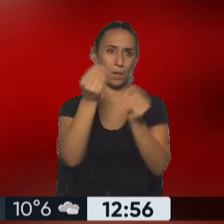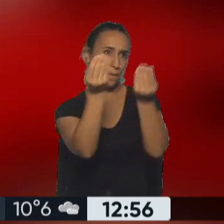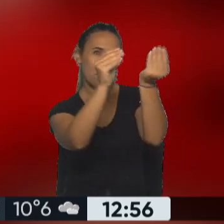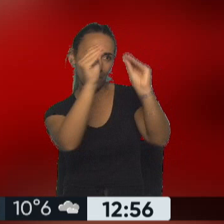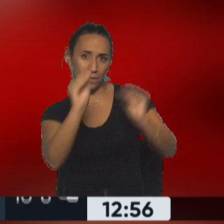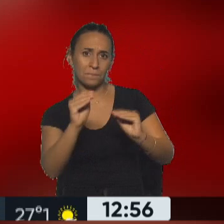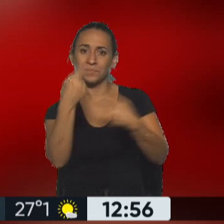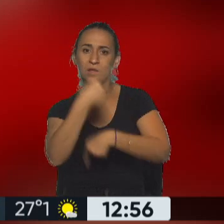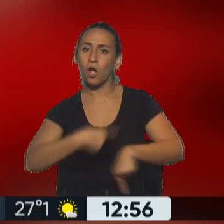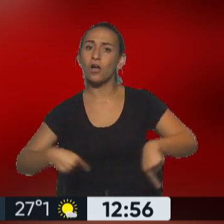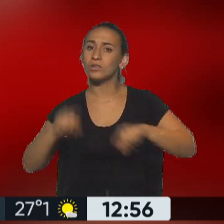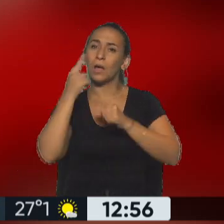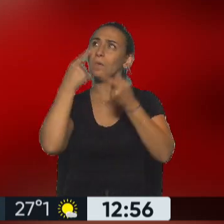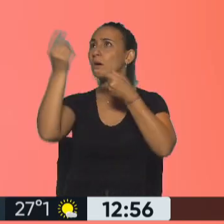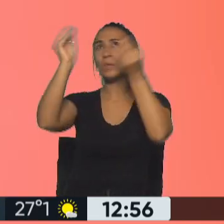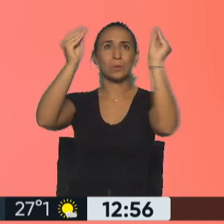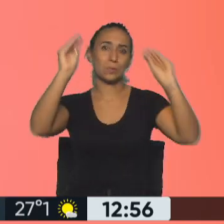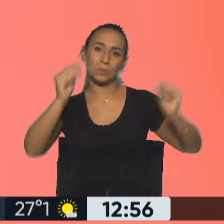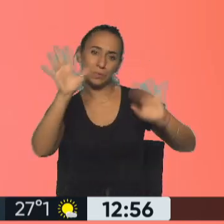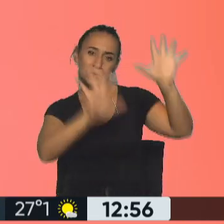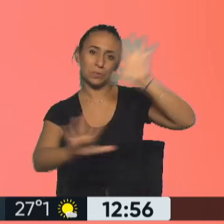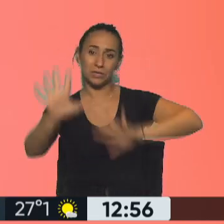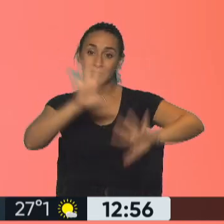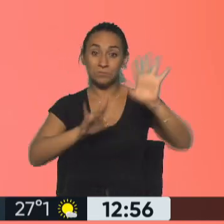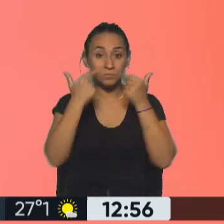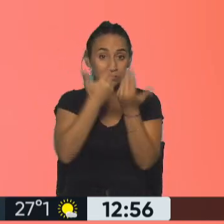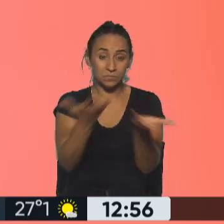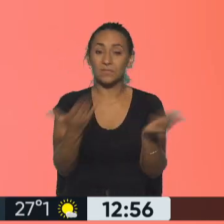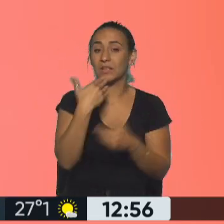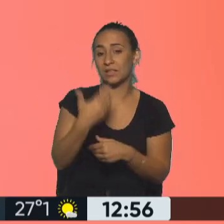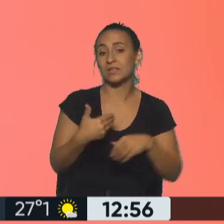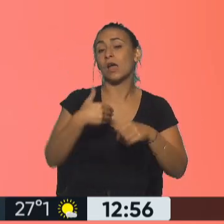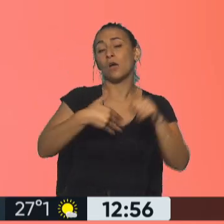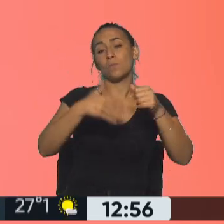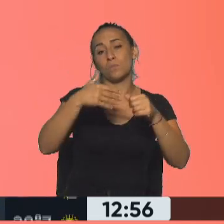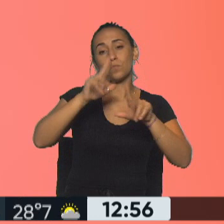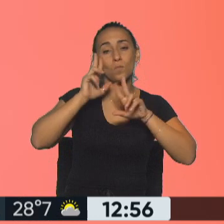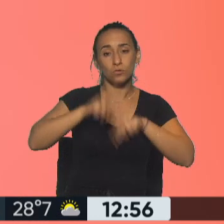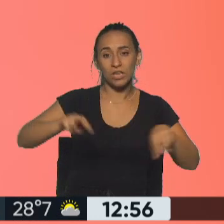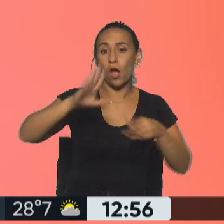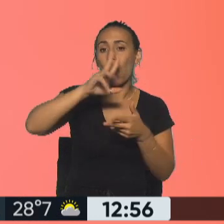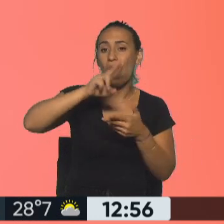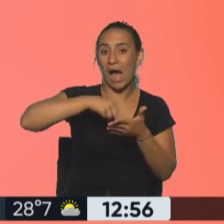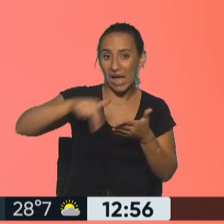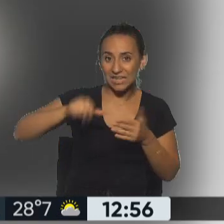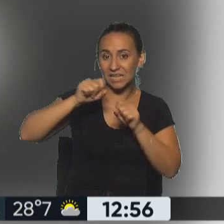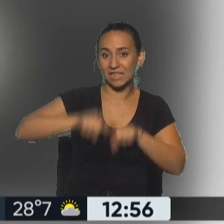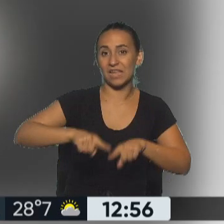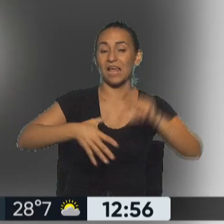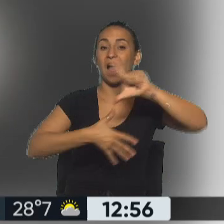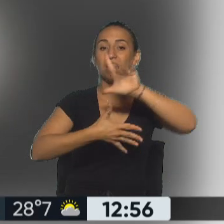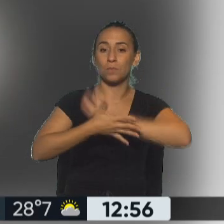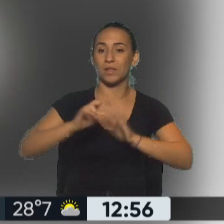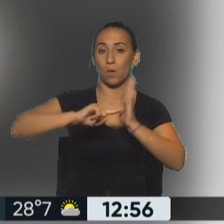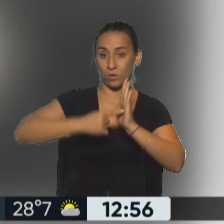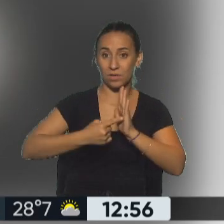empiezan a adelantarse con este calendario de exposiciones del Museo de Arte Latinoamericano de Buenos Aires, que ya tiene todo planeado para, a partir de